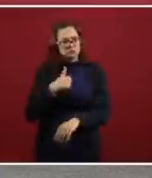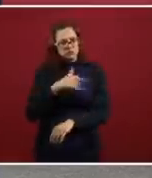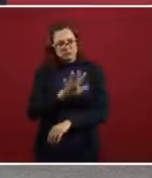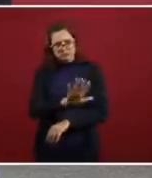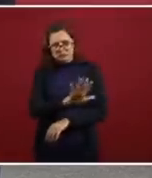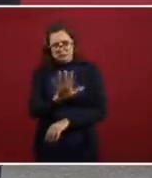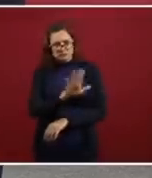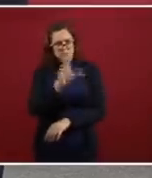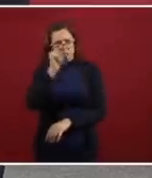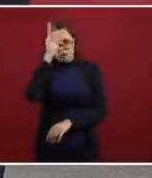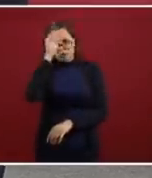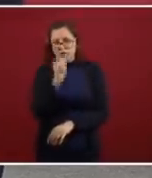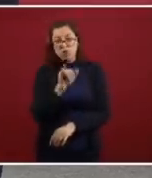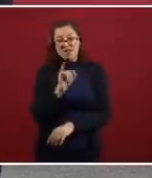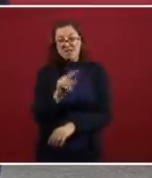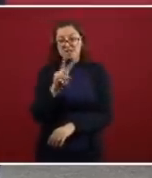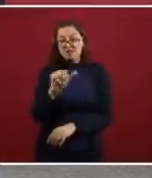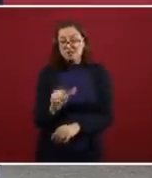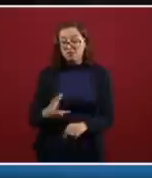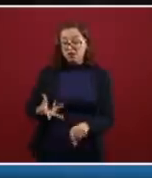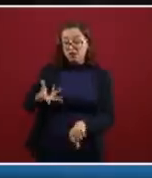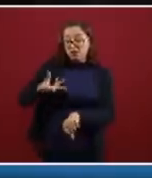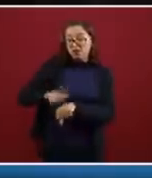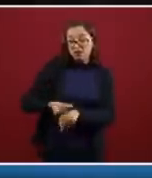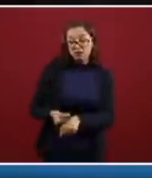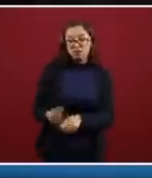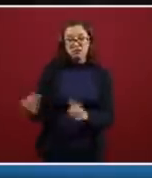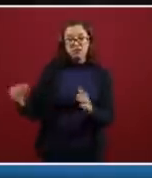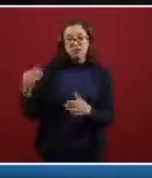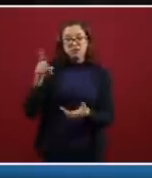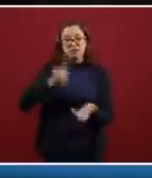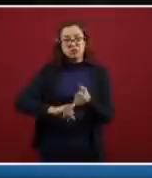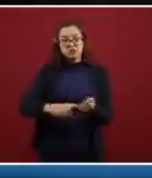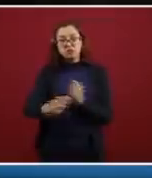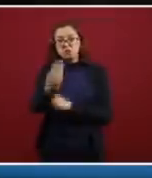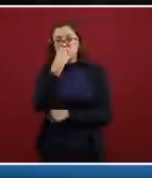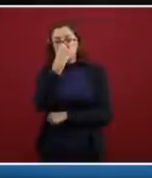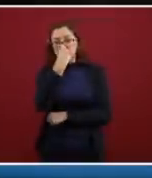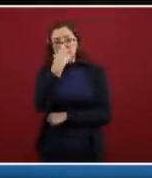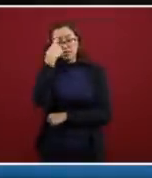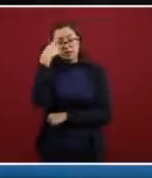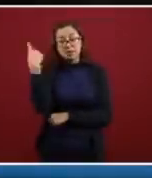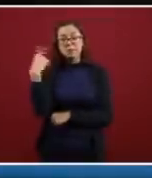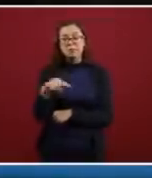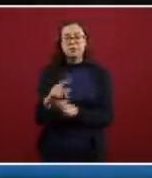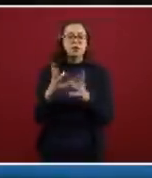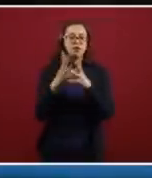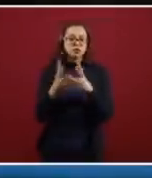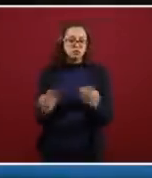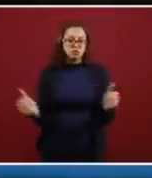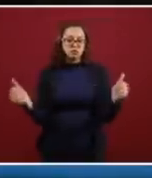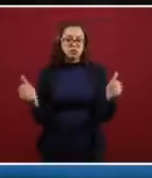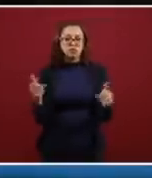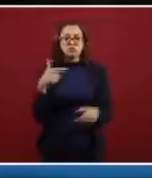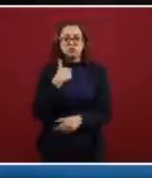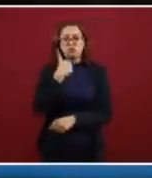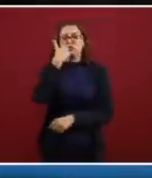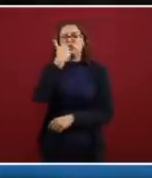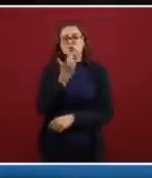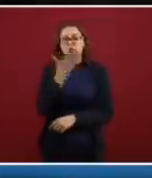IVA, para remediar algunas cosas de. Y yo quisiera saber